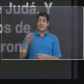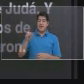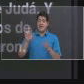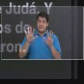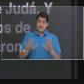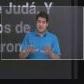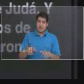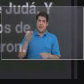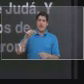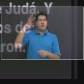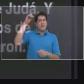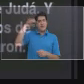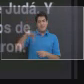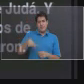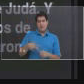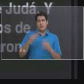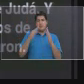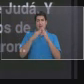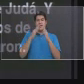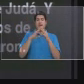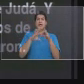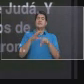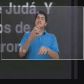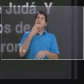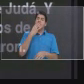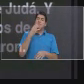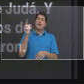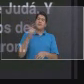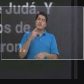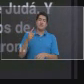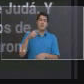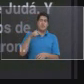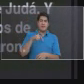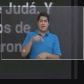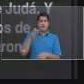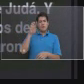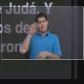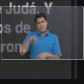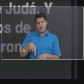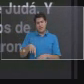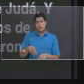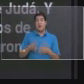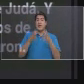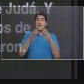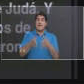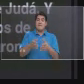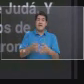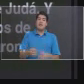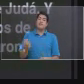eran de la casa donde tenía uno que ir comerse el pan.